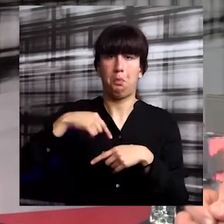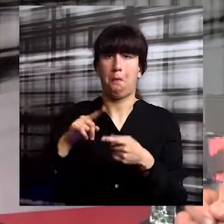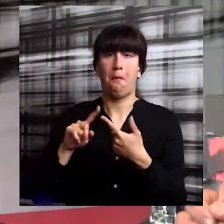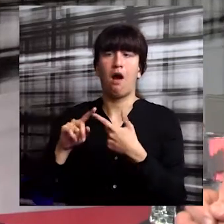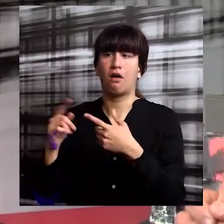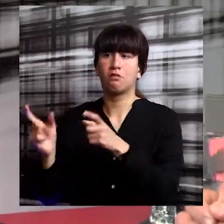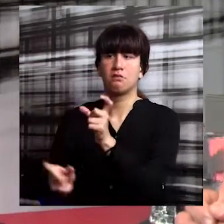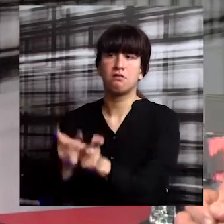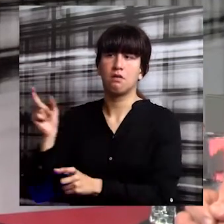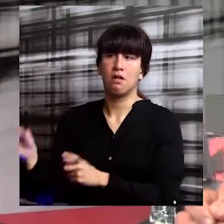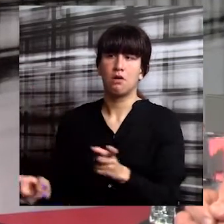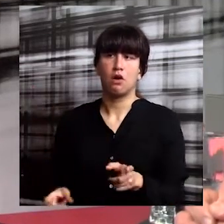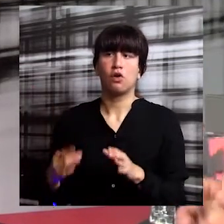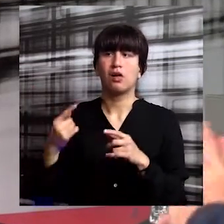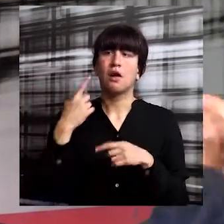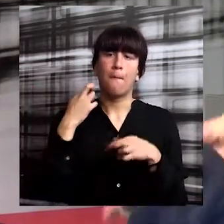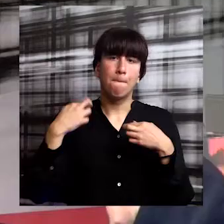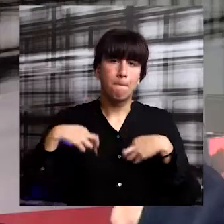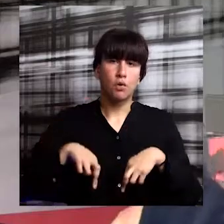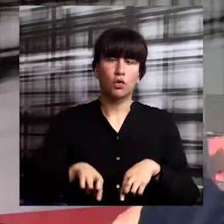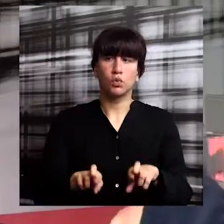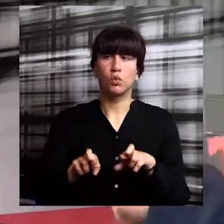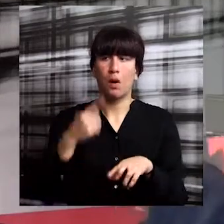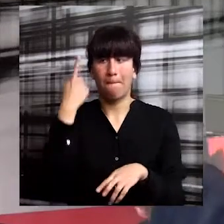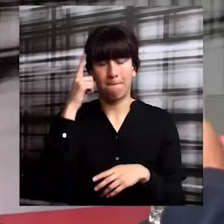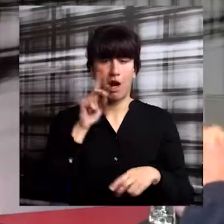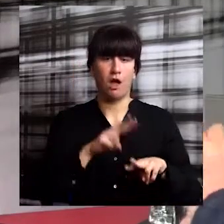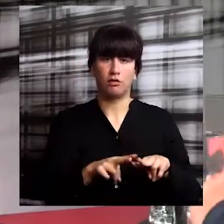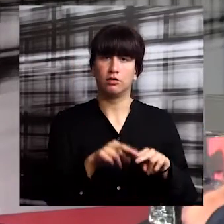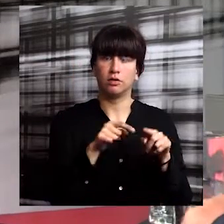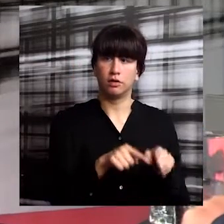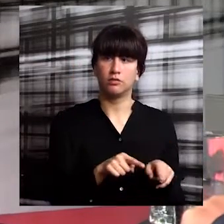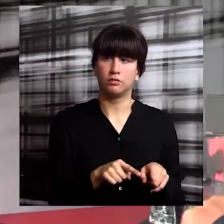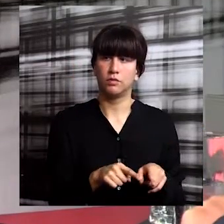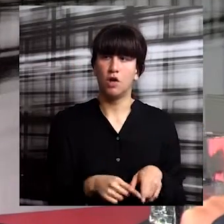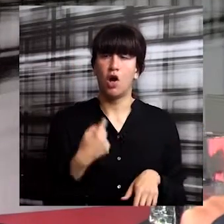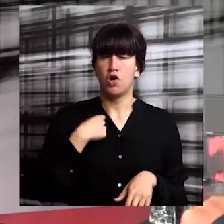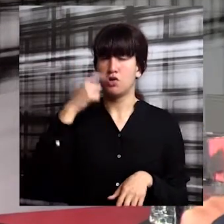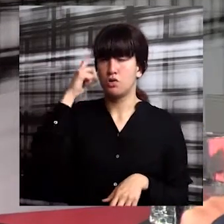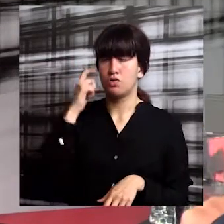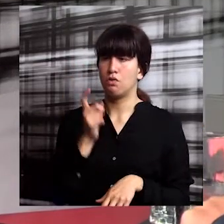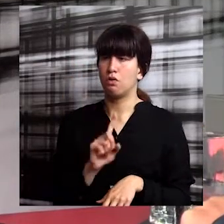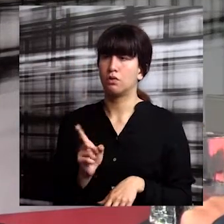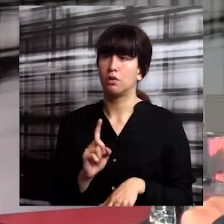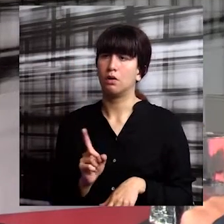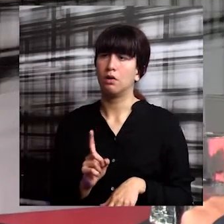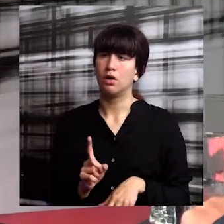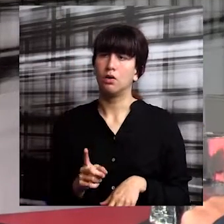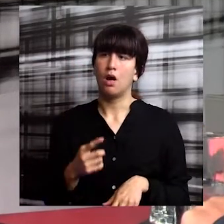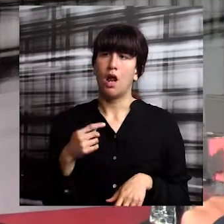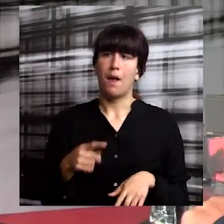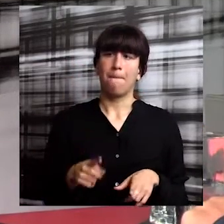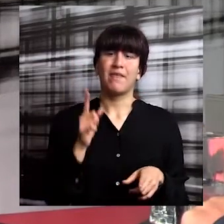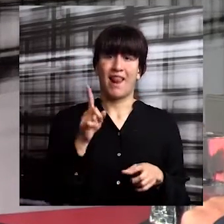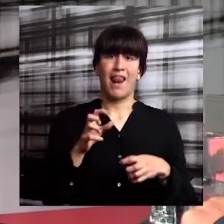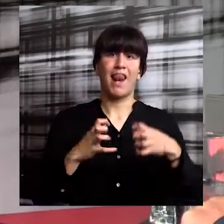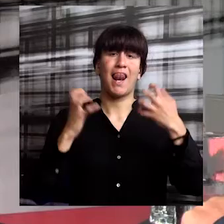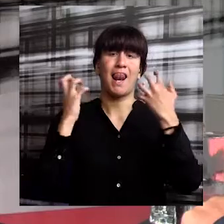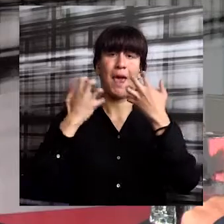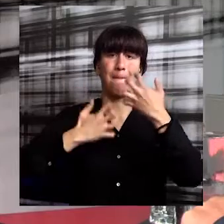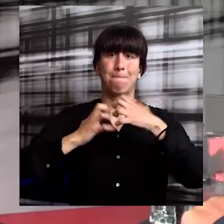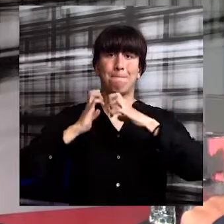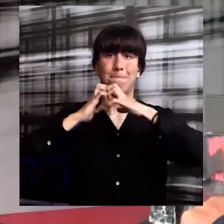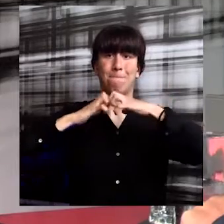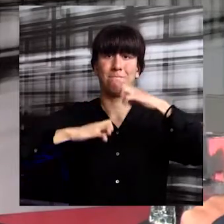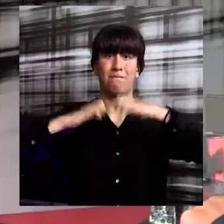más oportuno para hacer la inversión. ¿Y este momento oportuno? Yo creo que no, las cifras no dan. La empresa portuaria hizo un estudio de